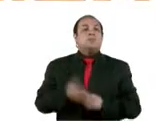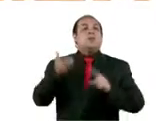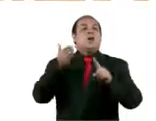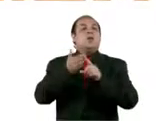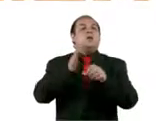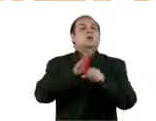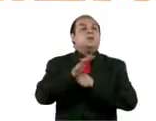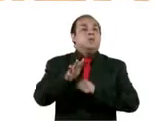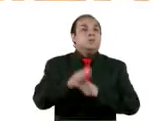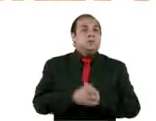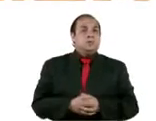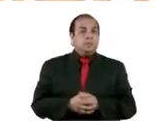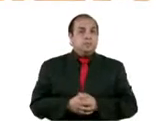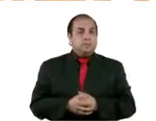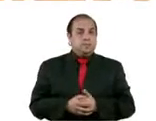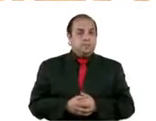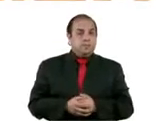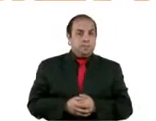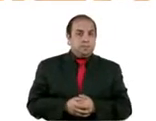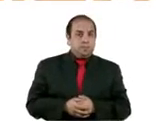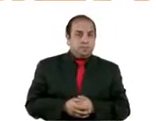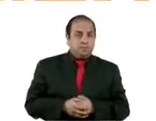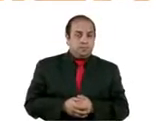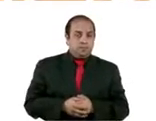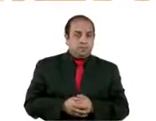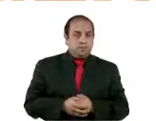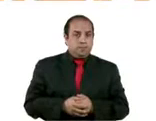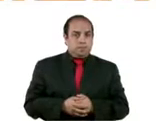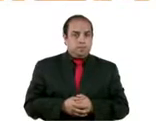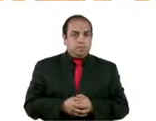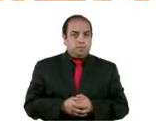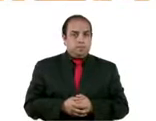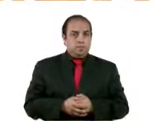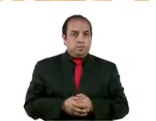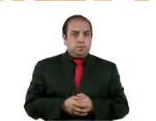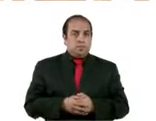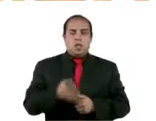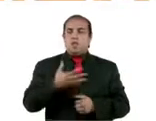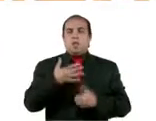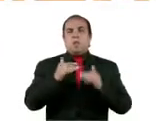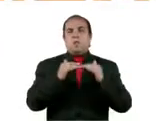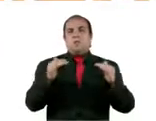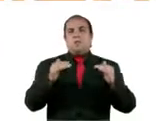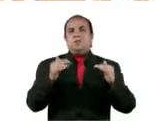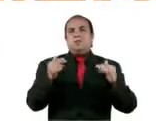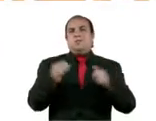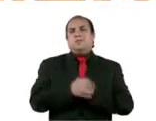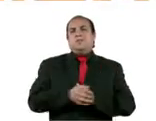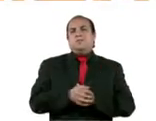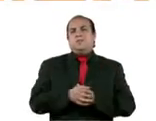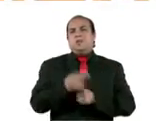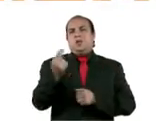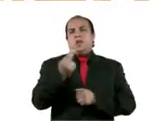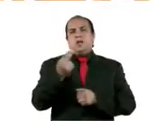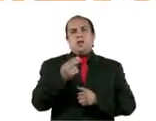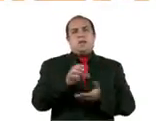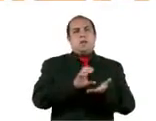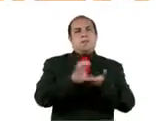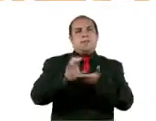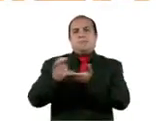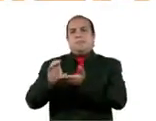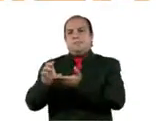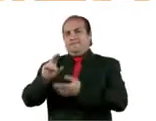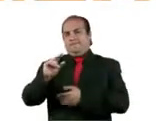es utilizar estos, es decir, la democracia, como lo he dicho, no requiere el dispendio de recursos, al